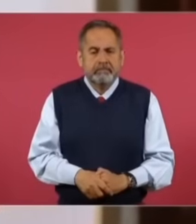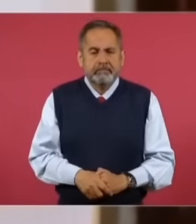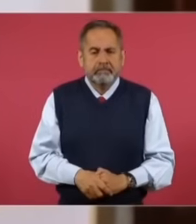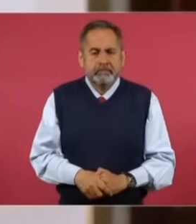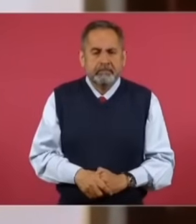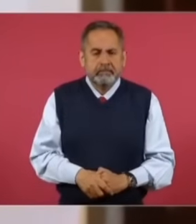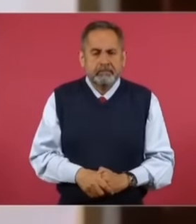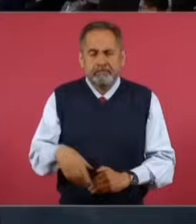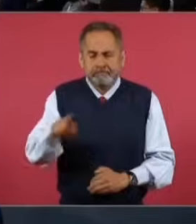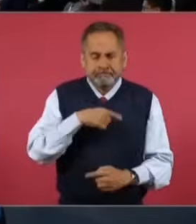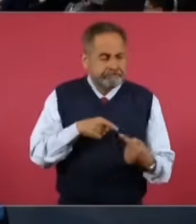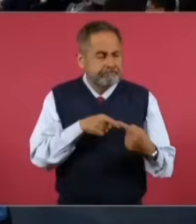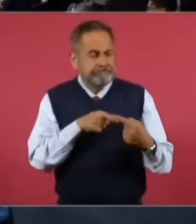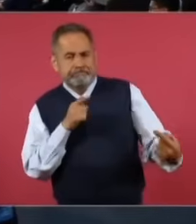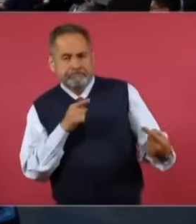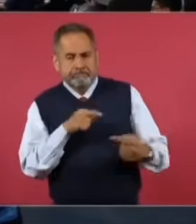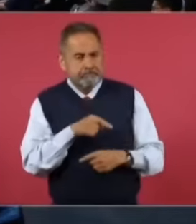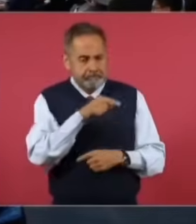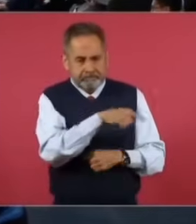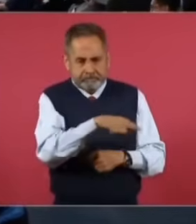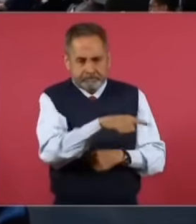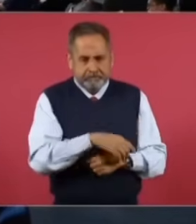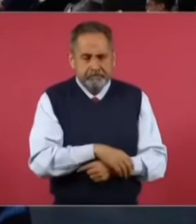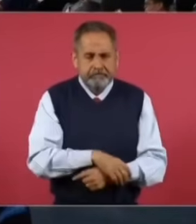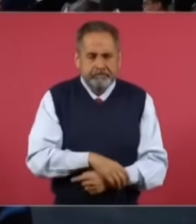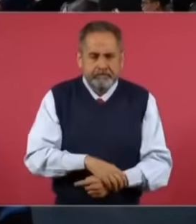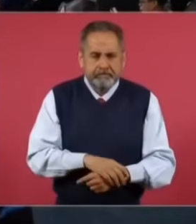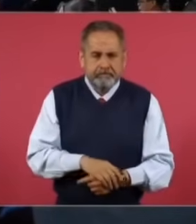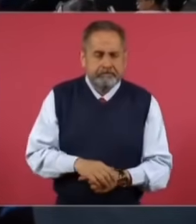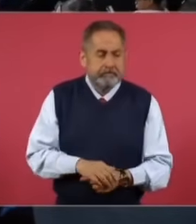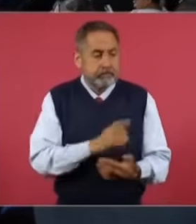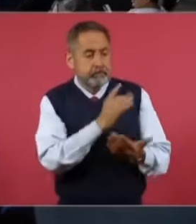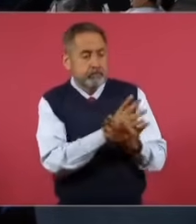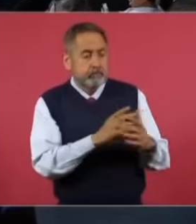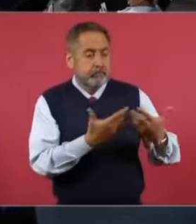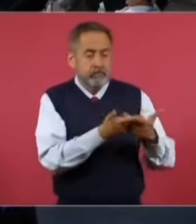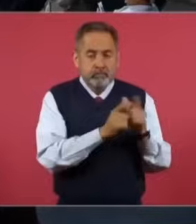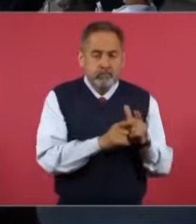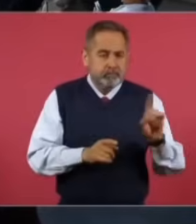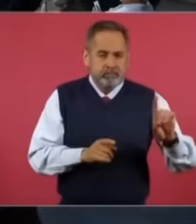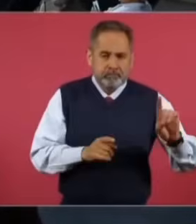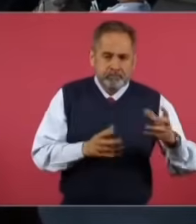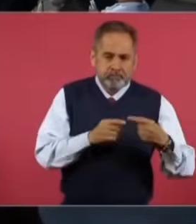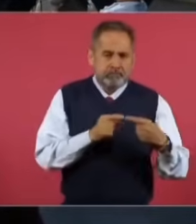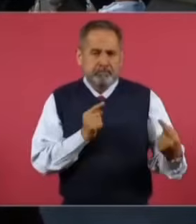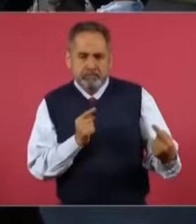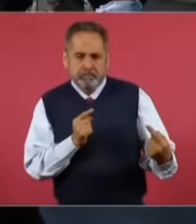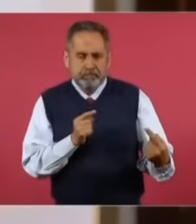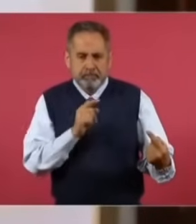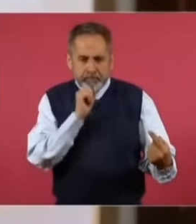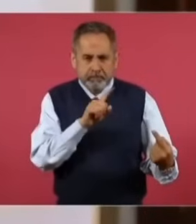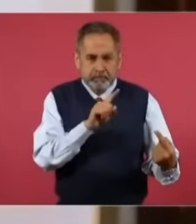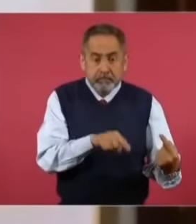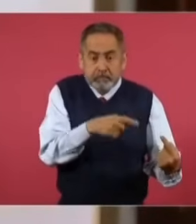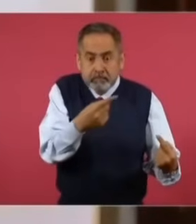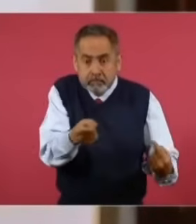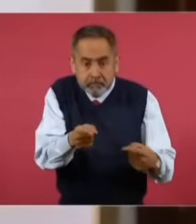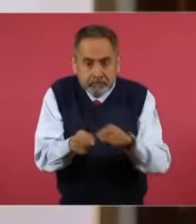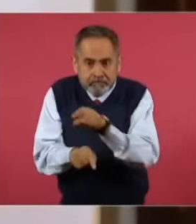Nuestros adversarios, que no solo son los de la derecha, también hay adversarios de